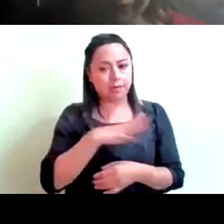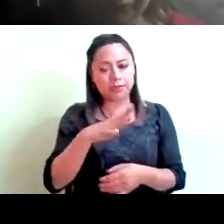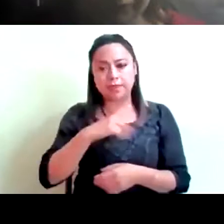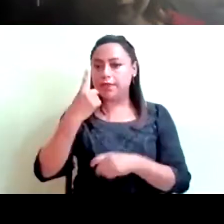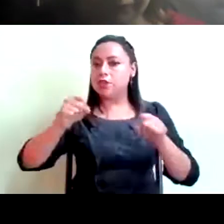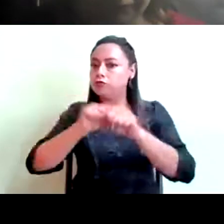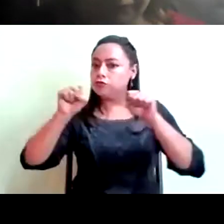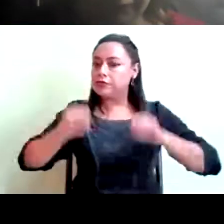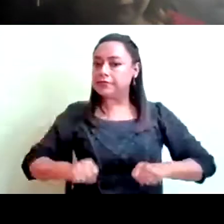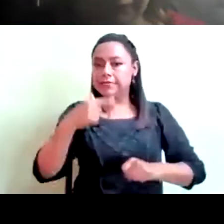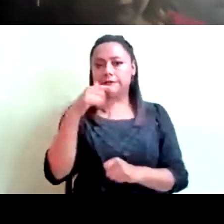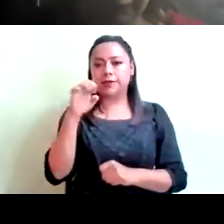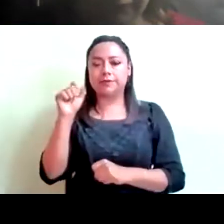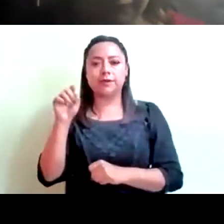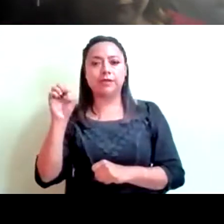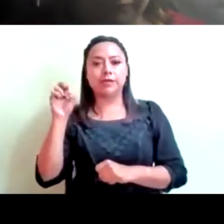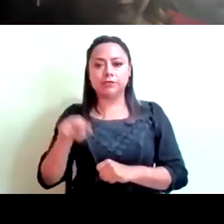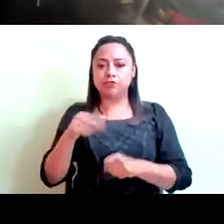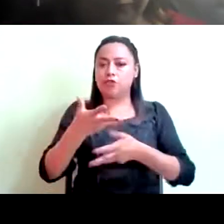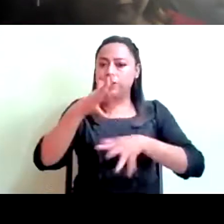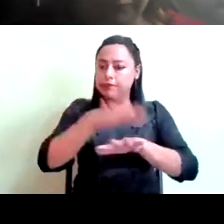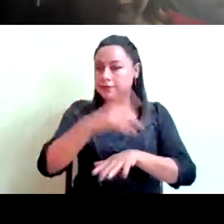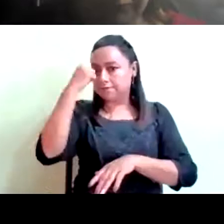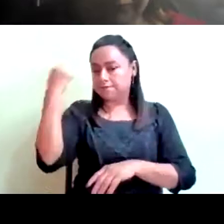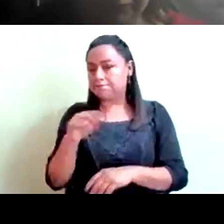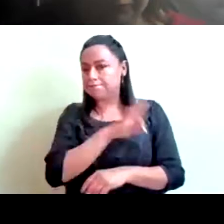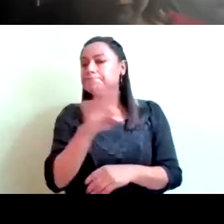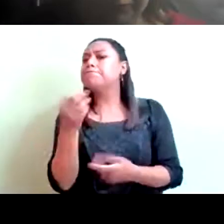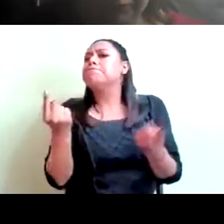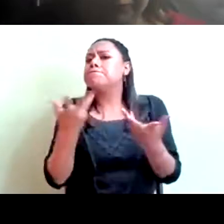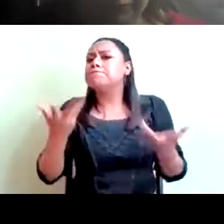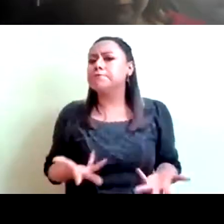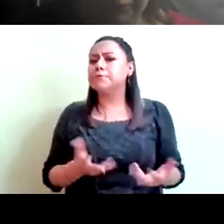de gestión integral para poder